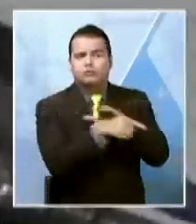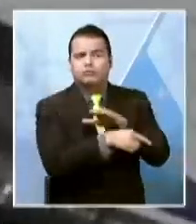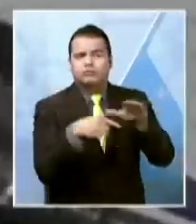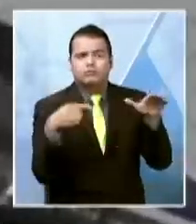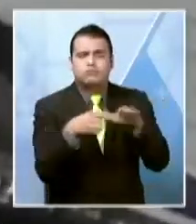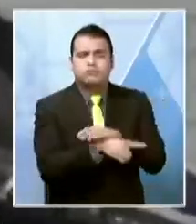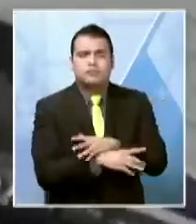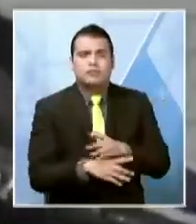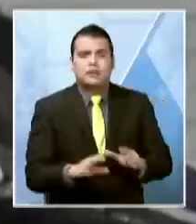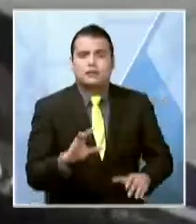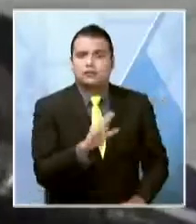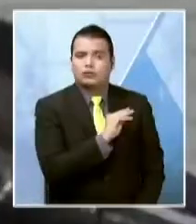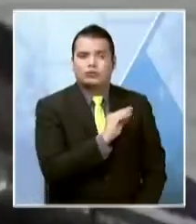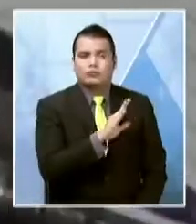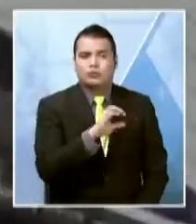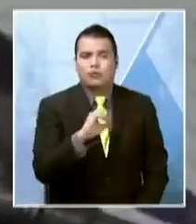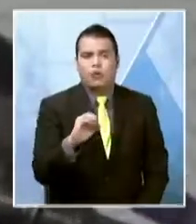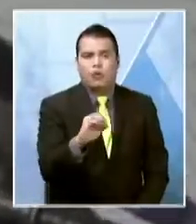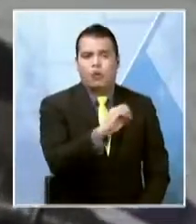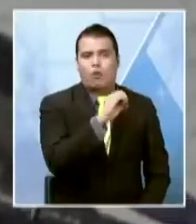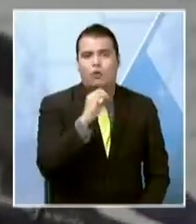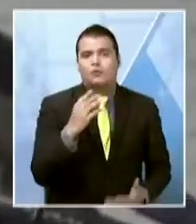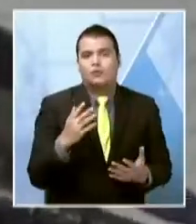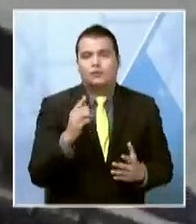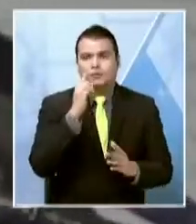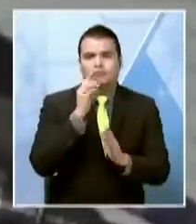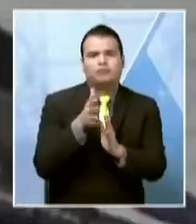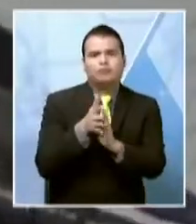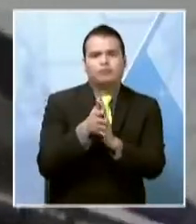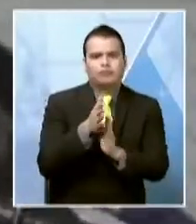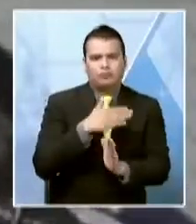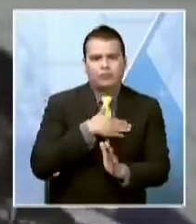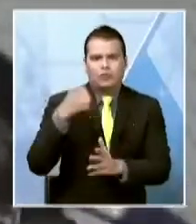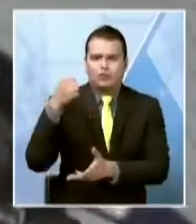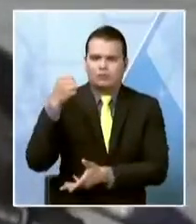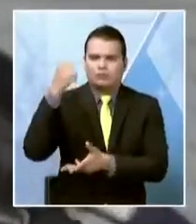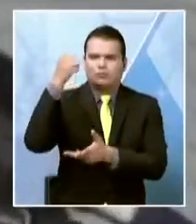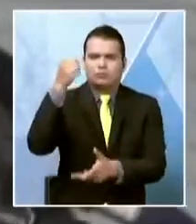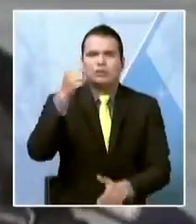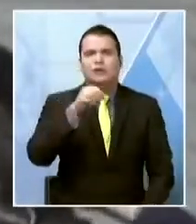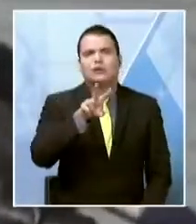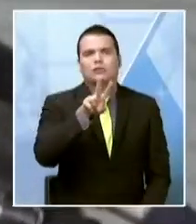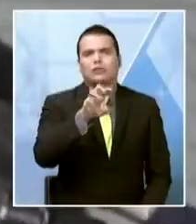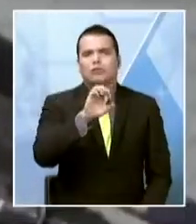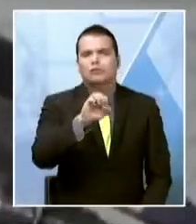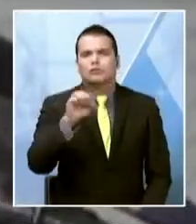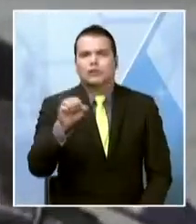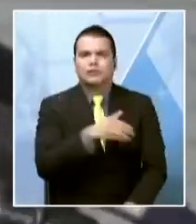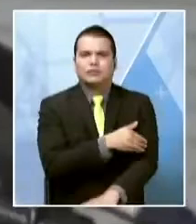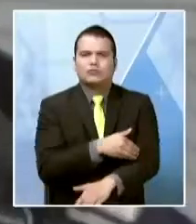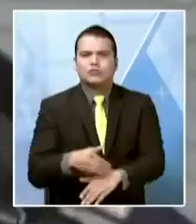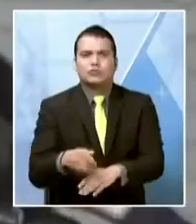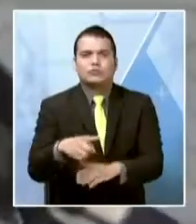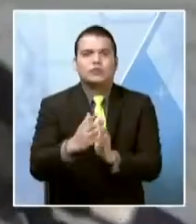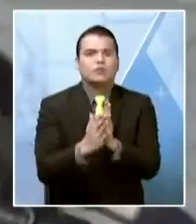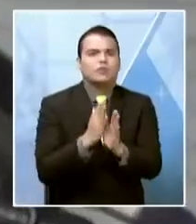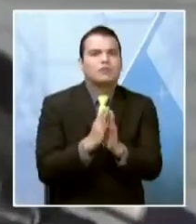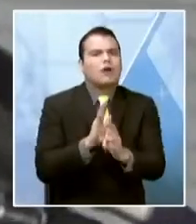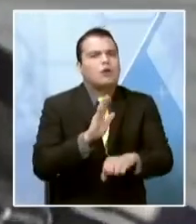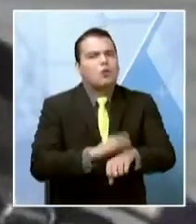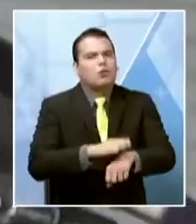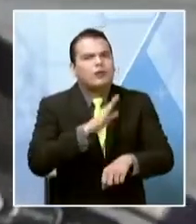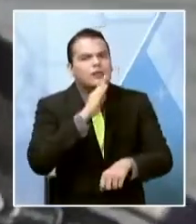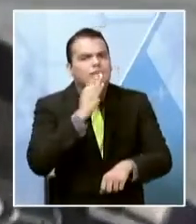anunciar que se ofrece una recompensa de 200 millones de pesos para las personas que brinden